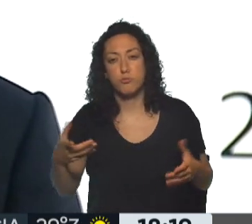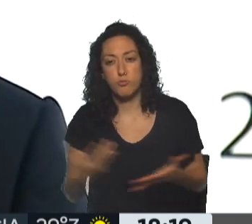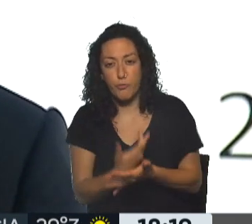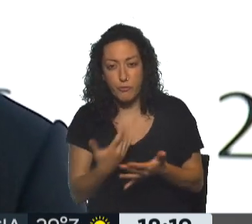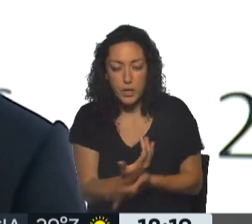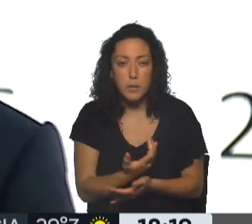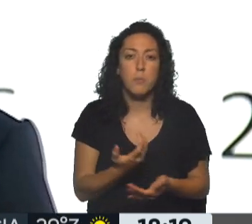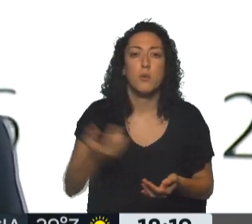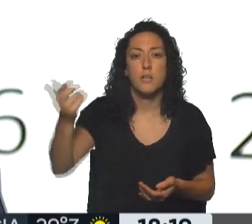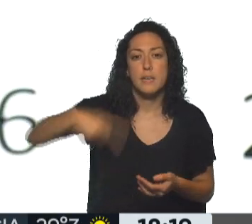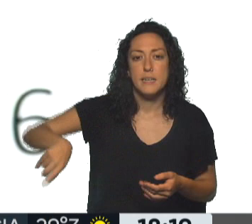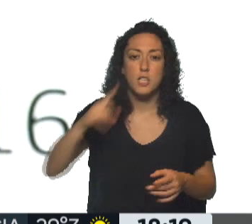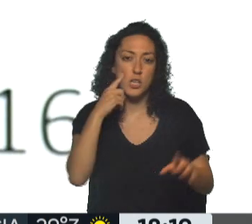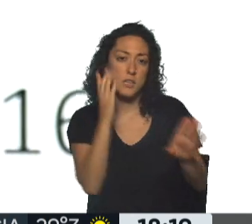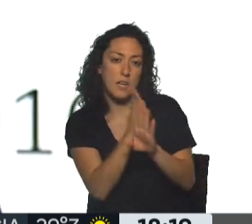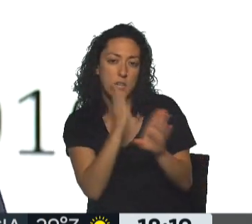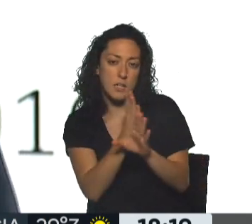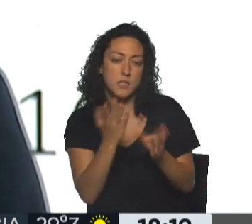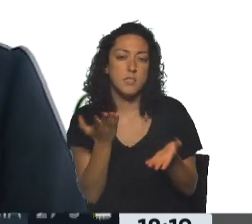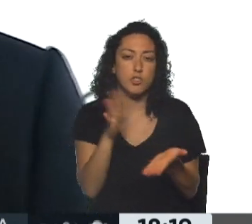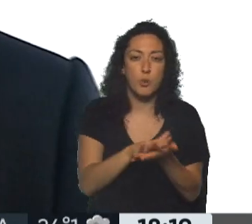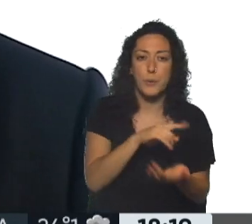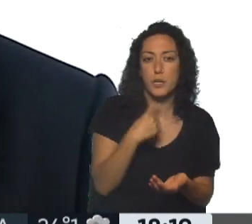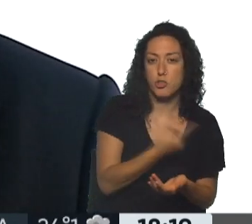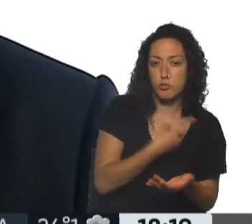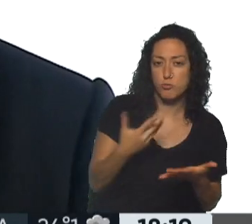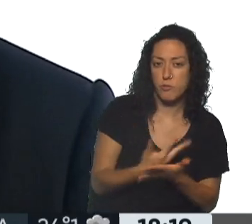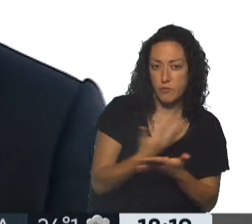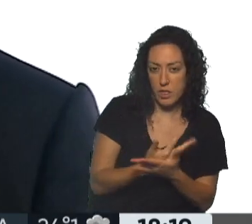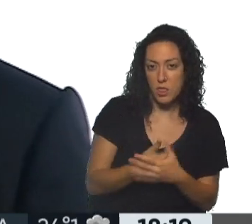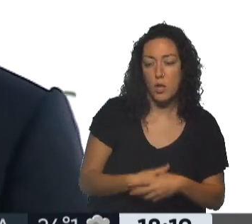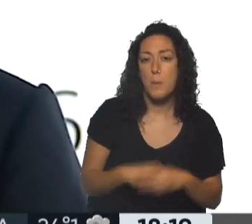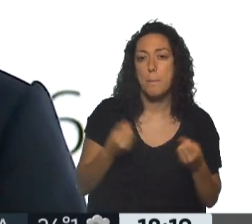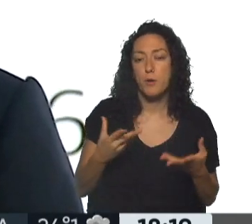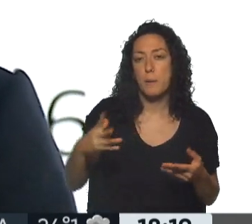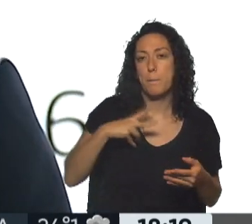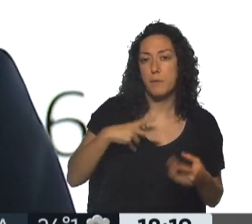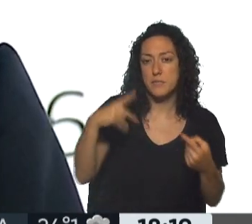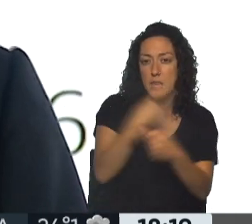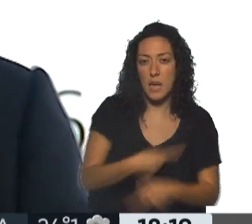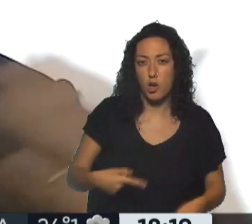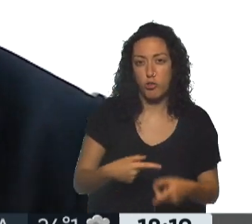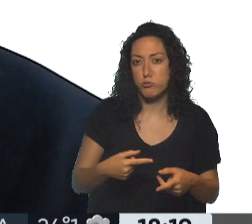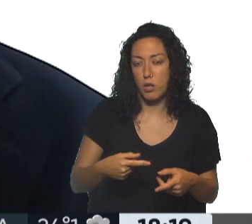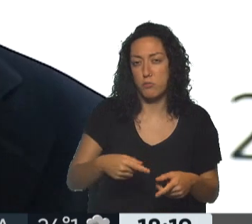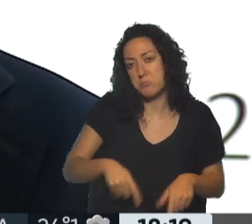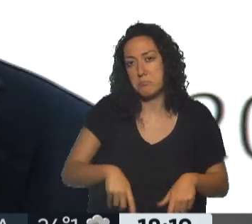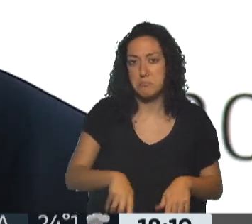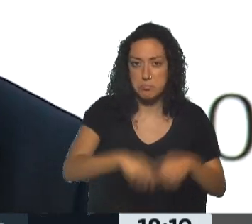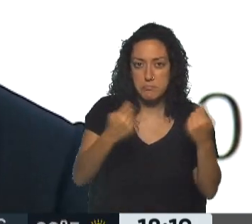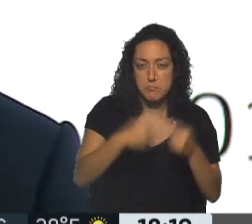tarea que realizan inteligencia sobre las personas, donde violan la intimidad de las personas, pero no